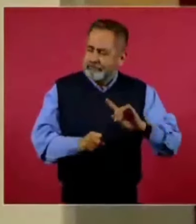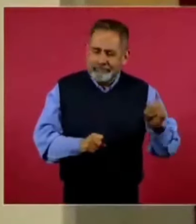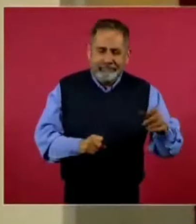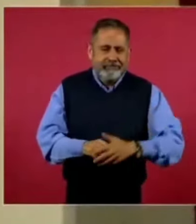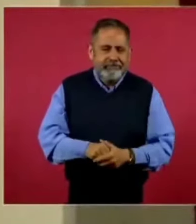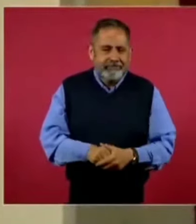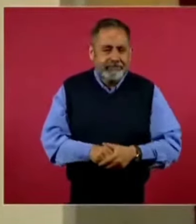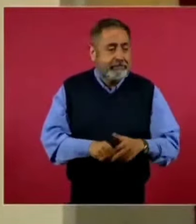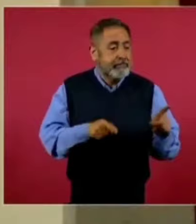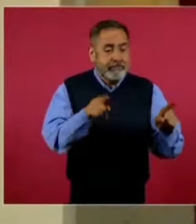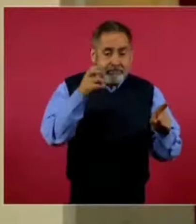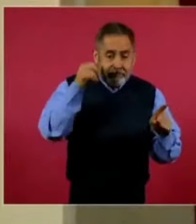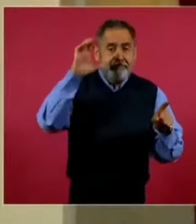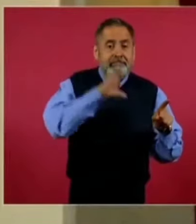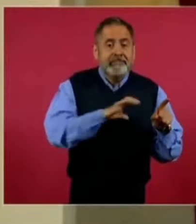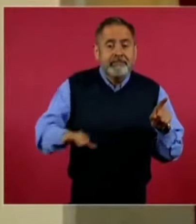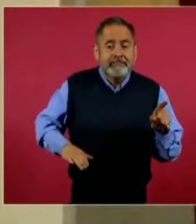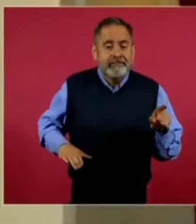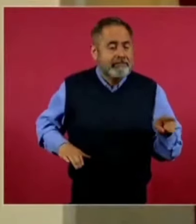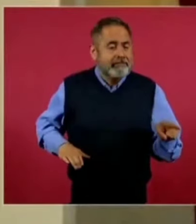Era candidato